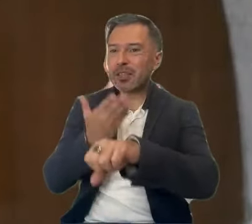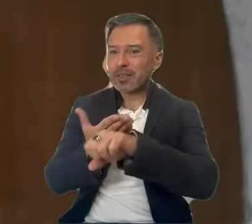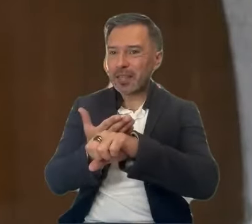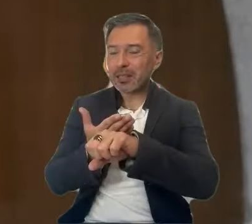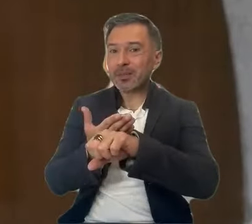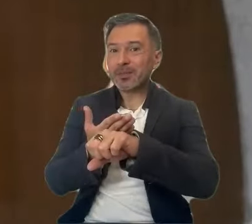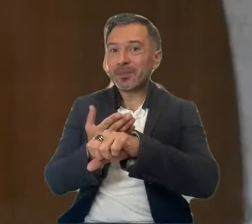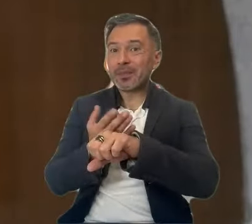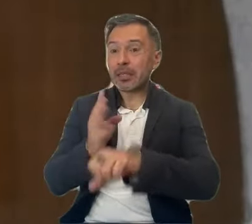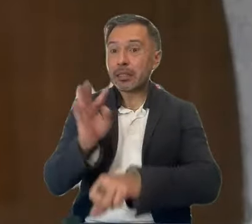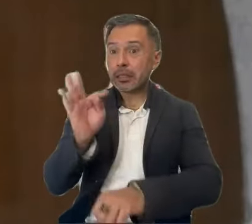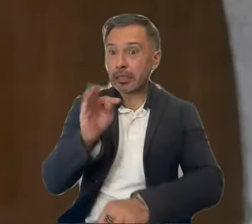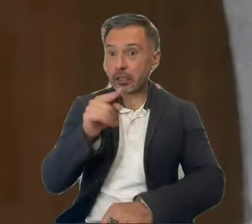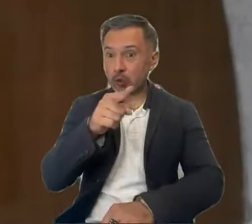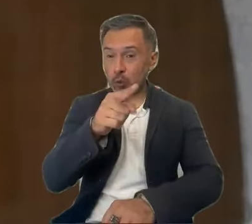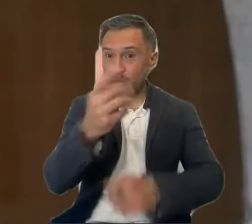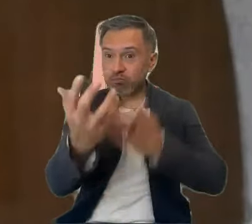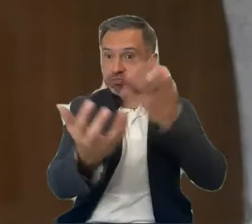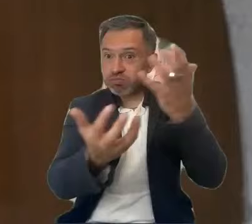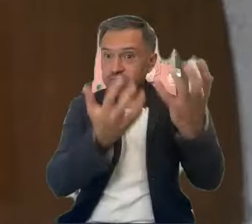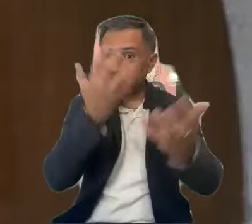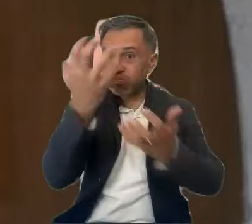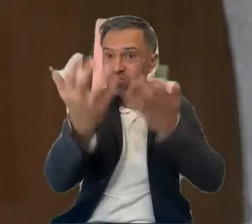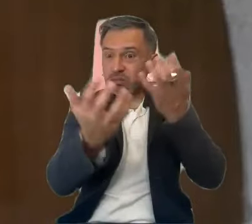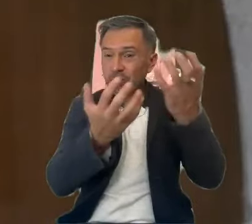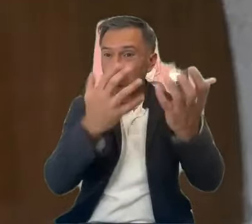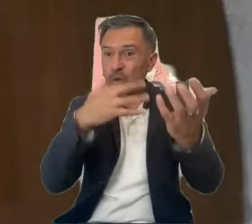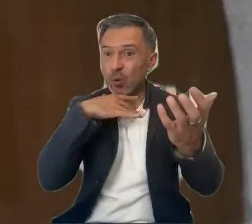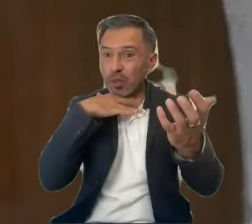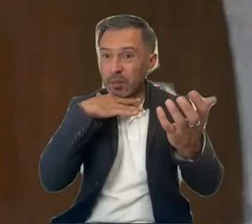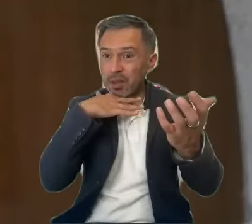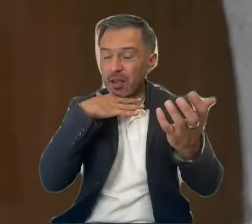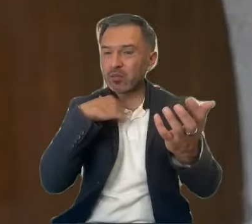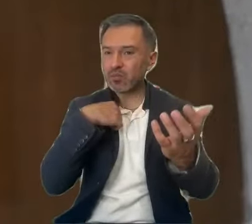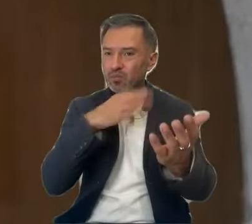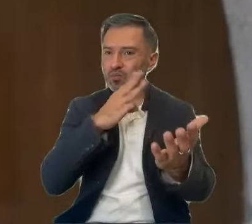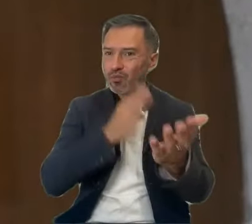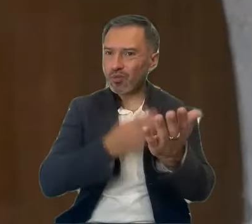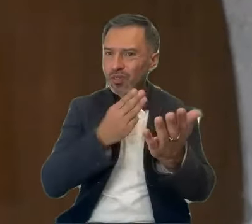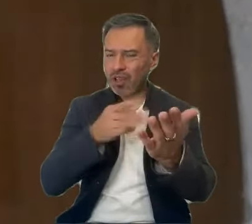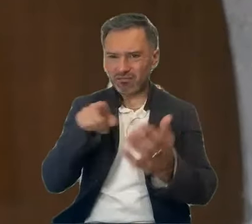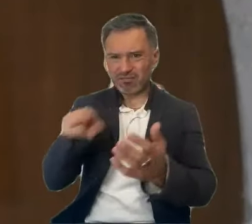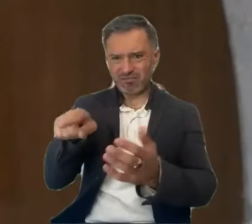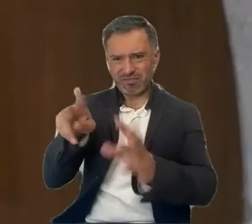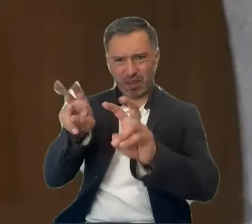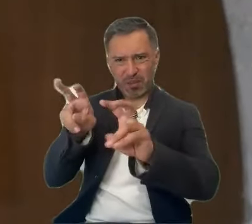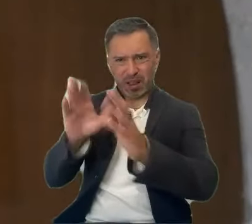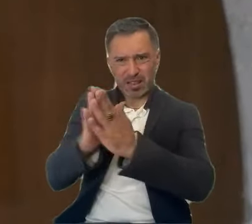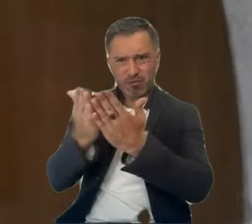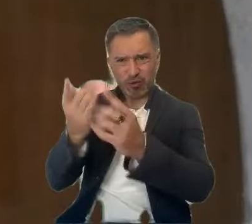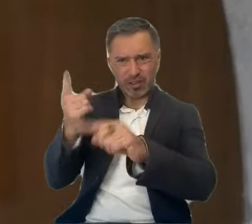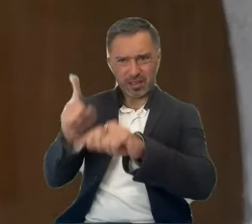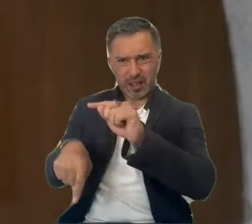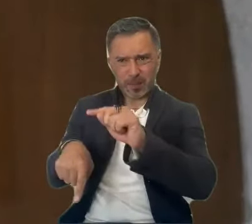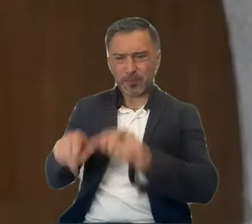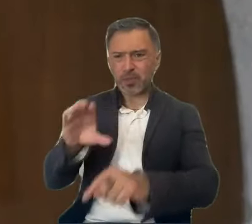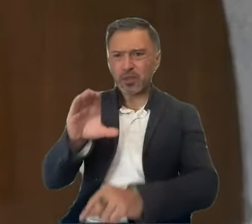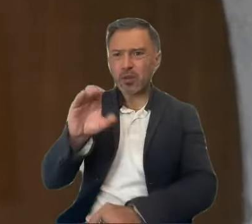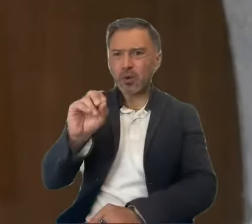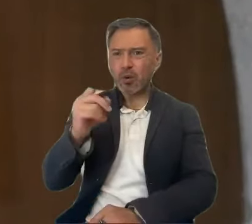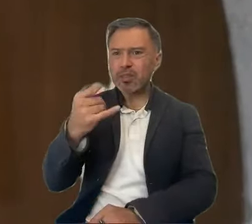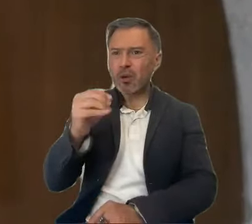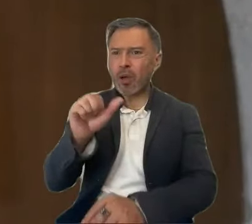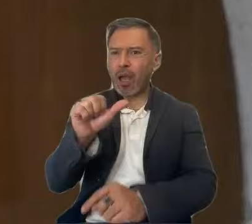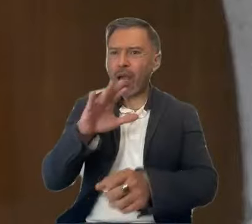te cobro. Ese es el que quitaron, dejando un código para la biodiversidad con muy pocos dientes, con muy